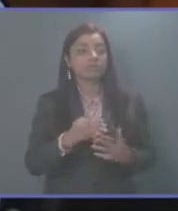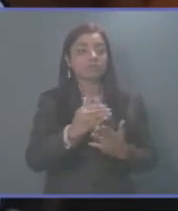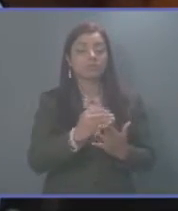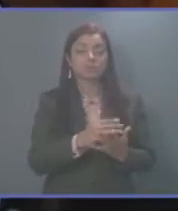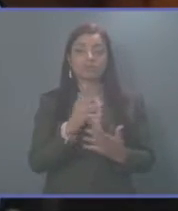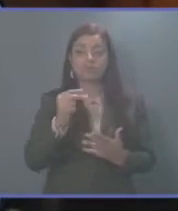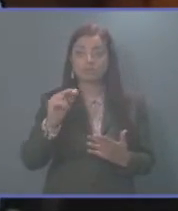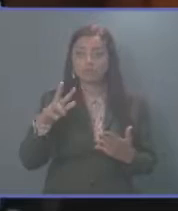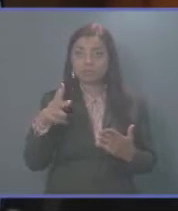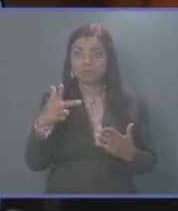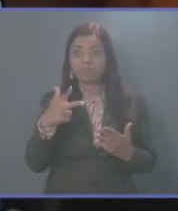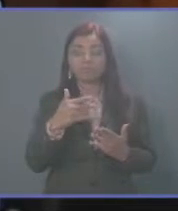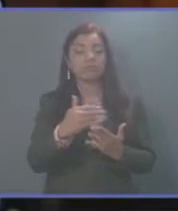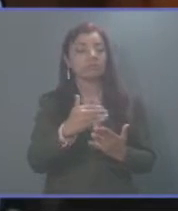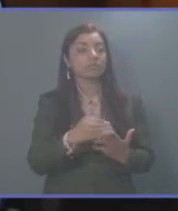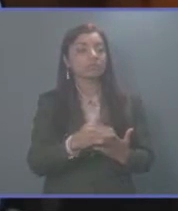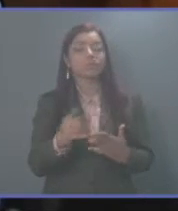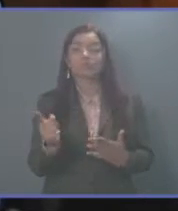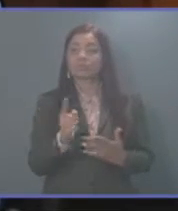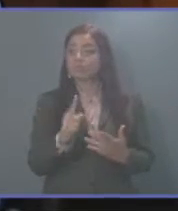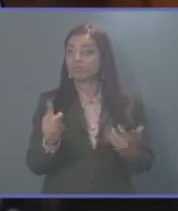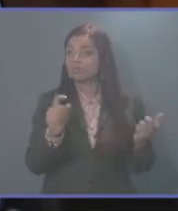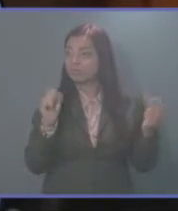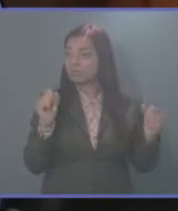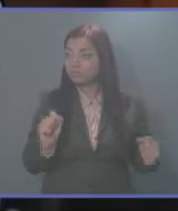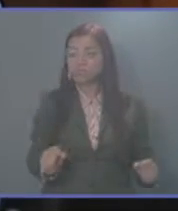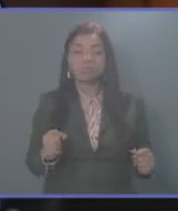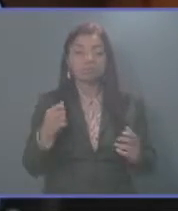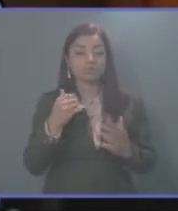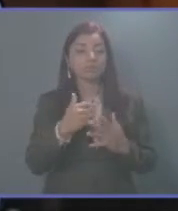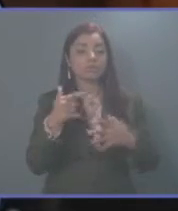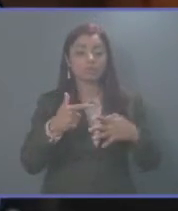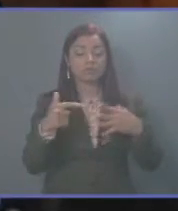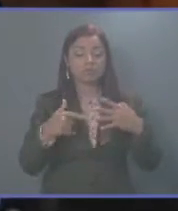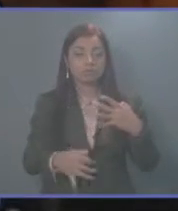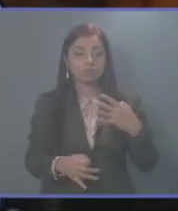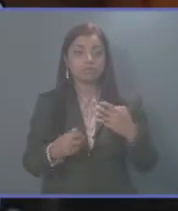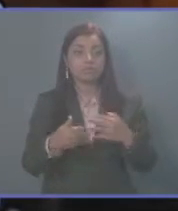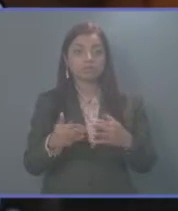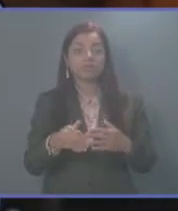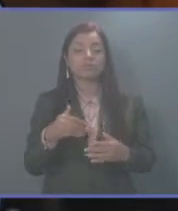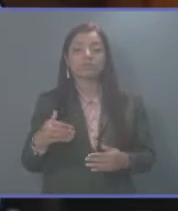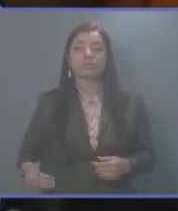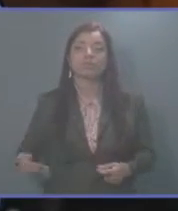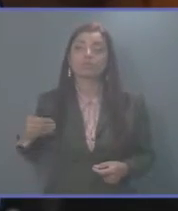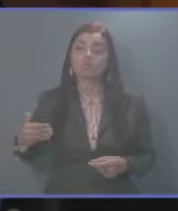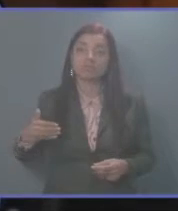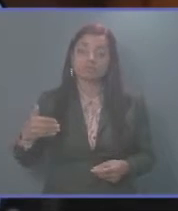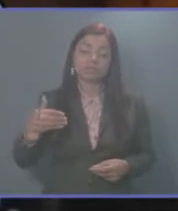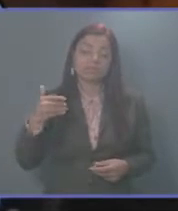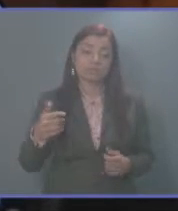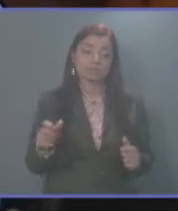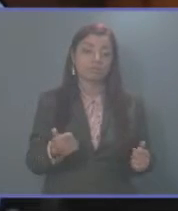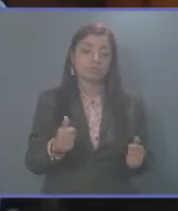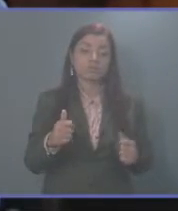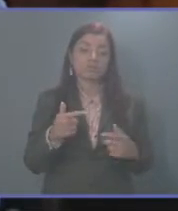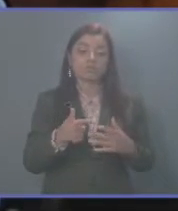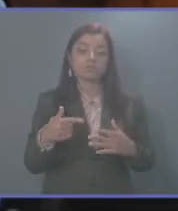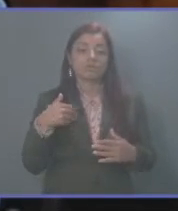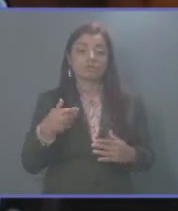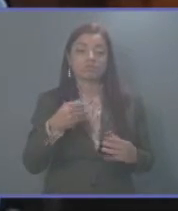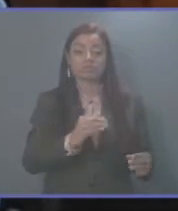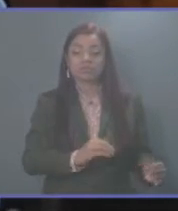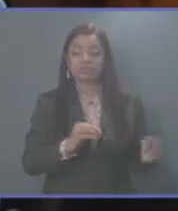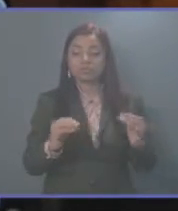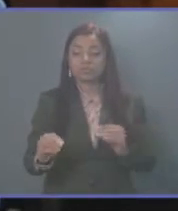Romanos 3, que no obstante la referida ley tiene varios años desde su entrada en vigencia, se